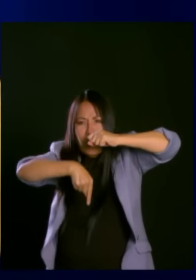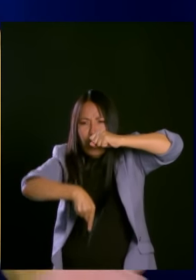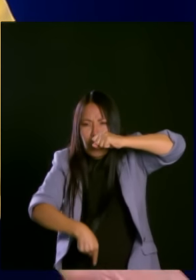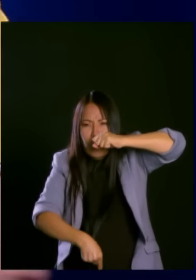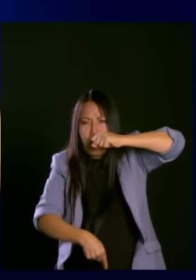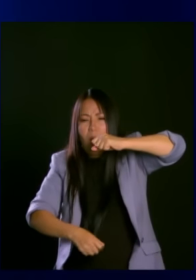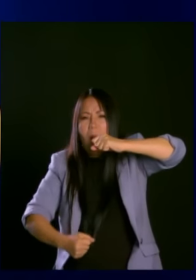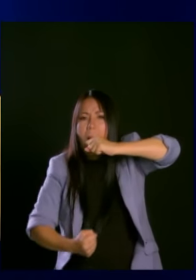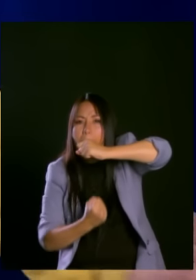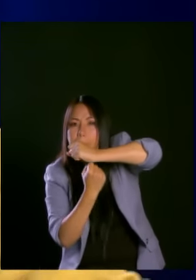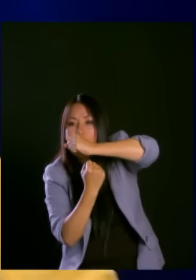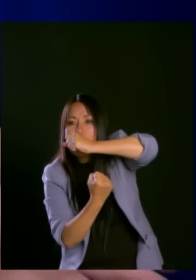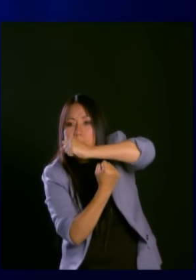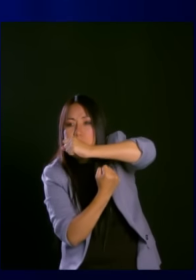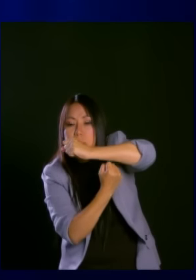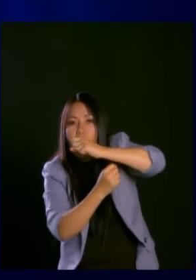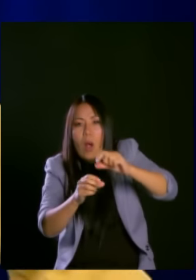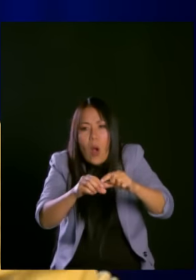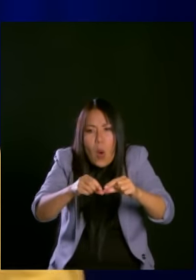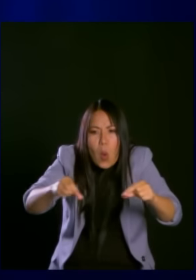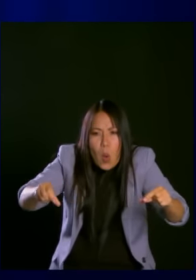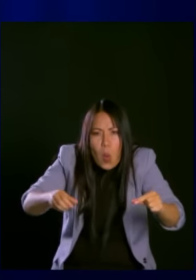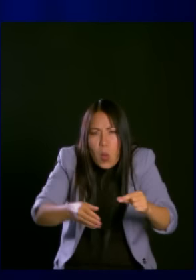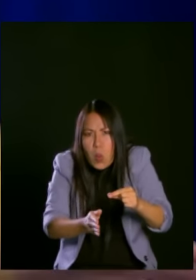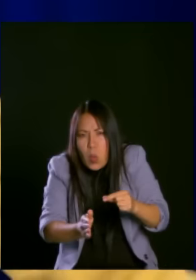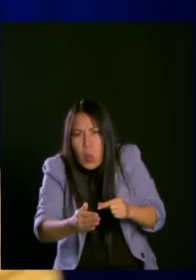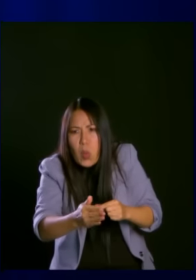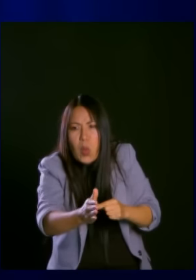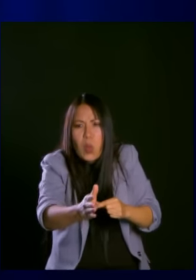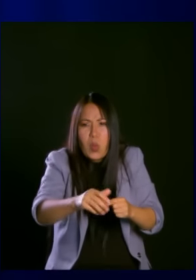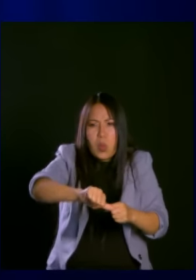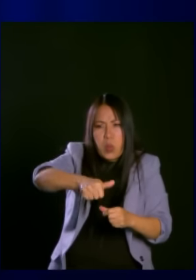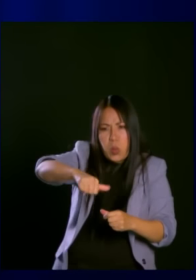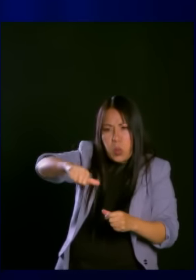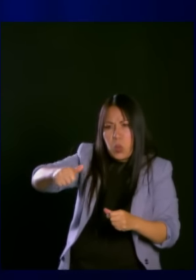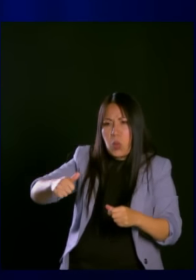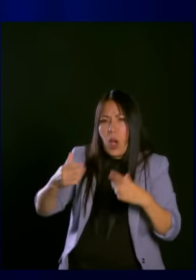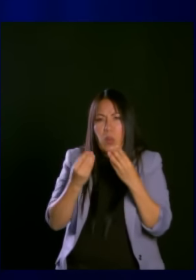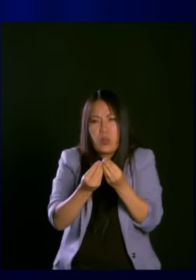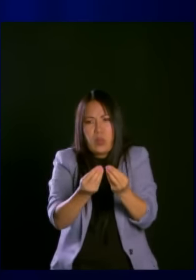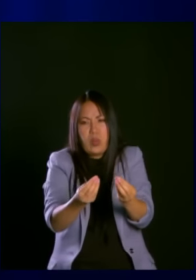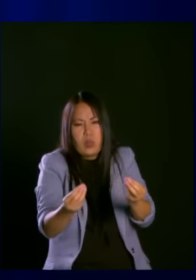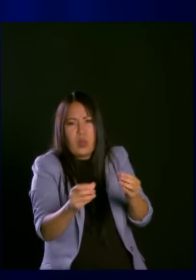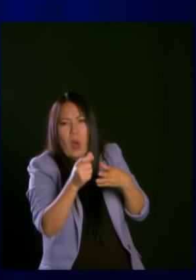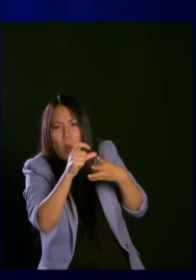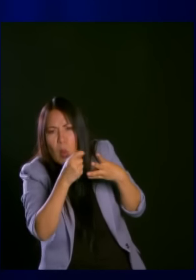cantidad de tuberías, cables, drenajes. Es como una ciudad entera debajo de esto.